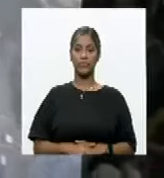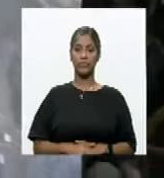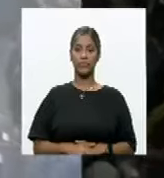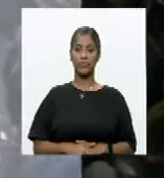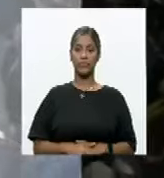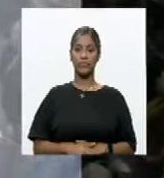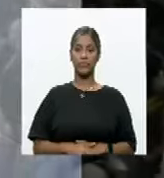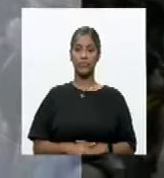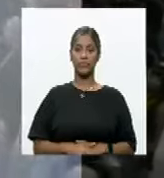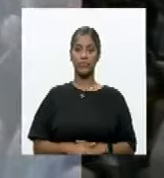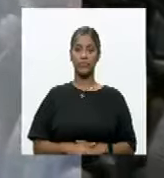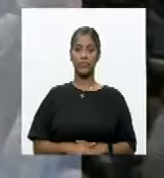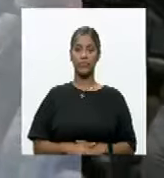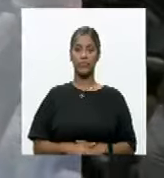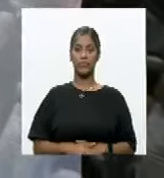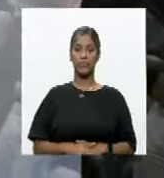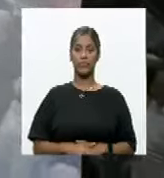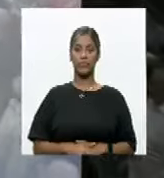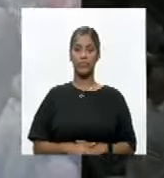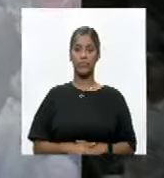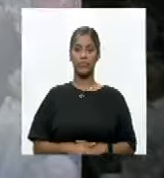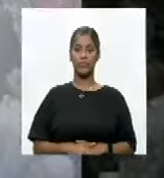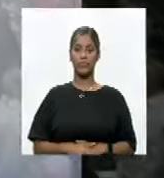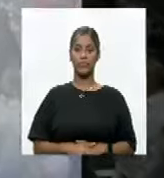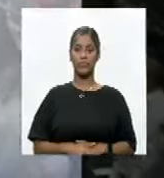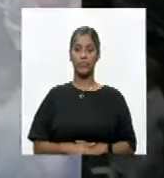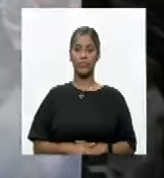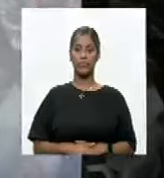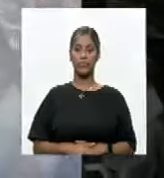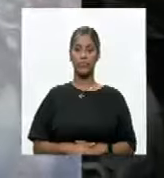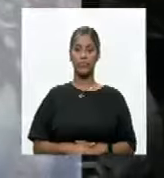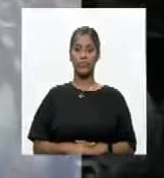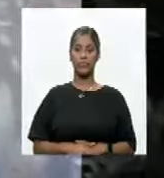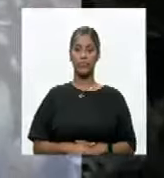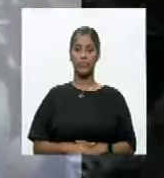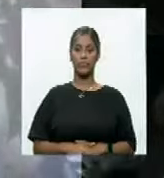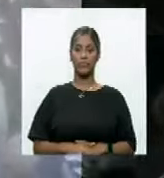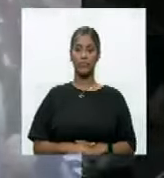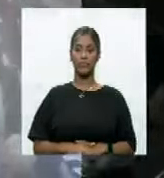cerrar! ¡Hey, hey, hey, hey, hey! ¡Vamos, duro!